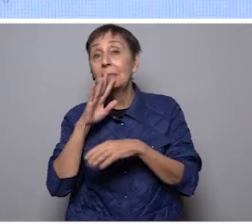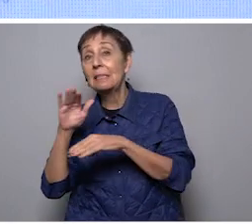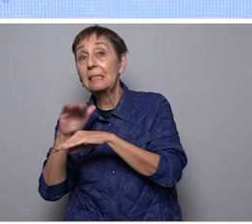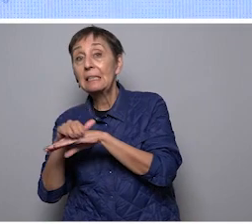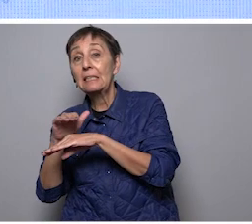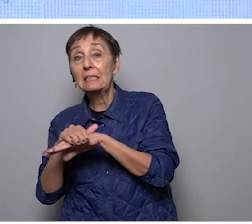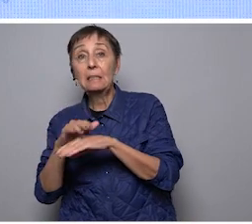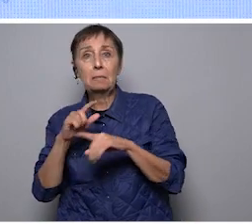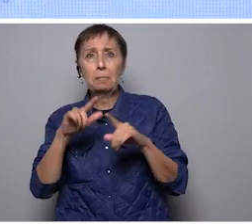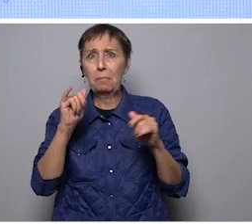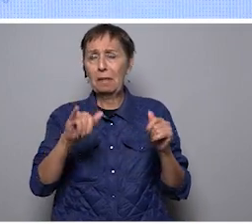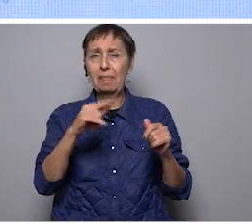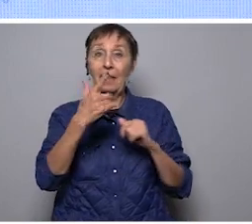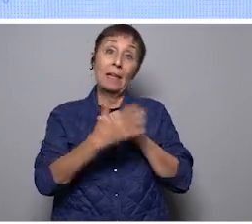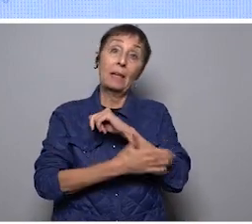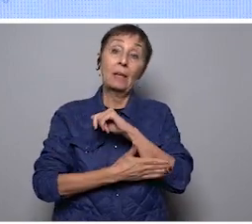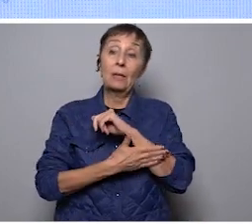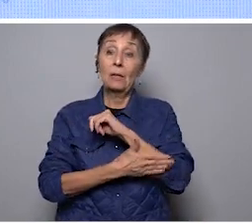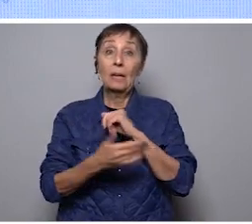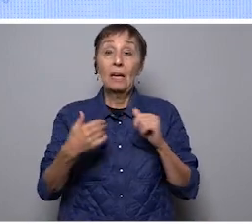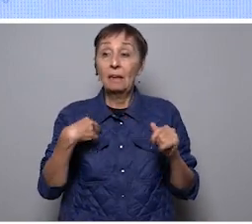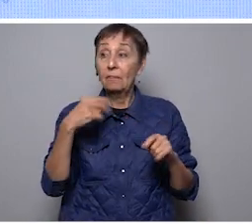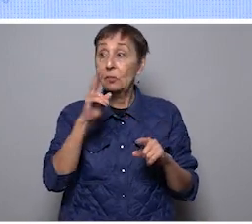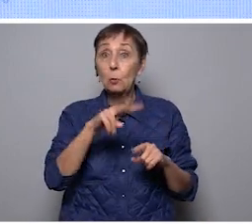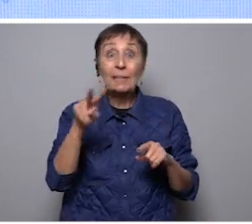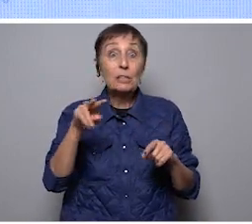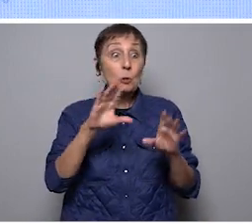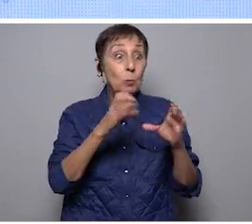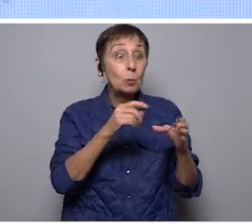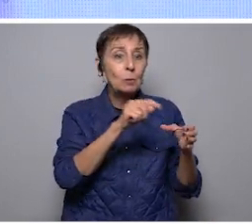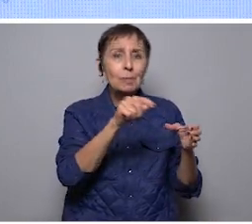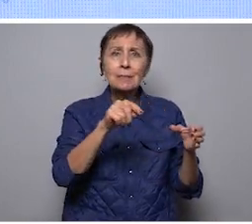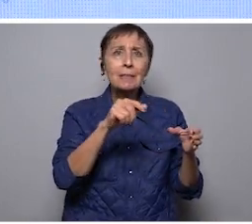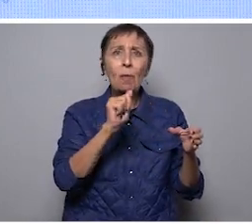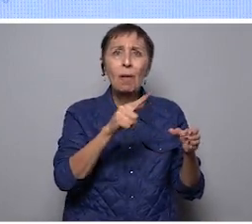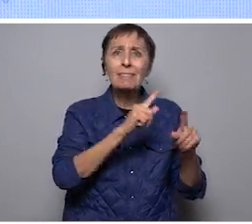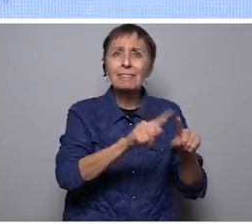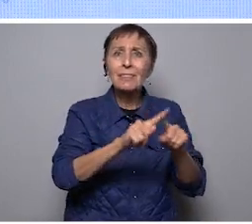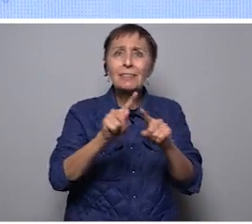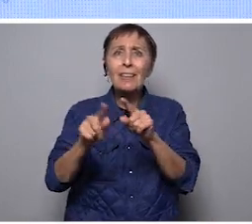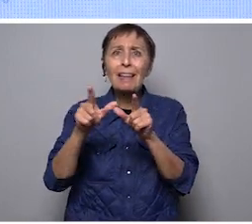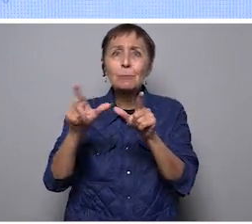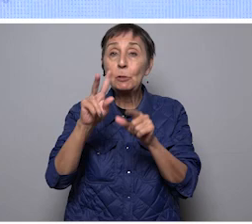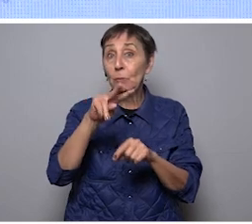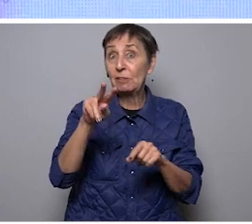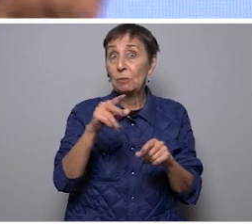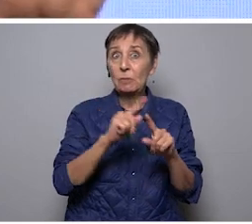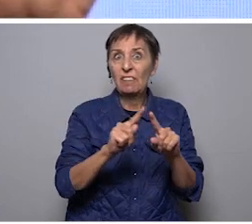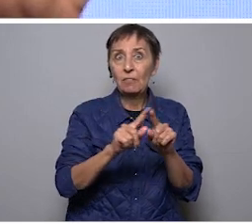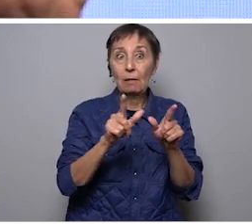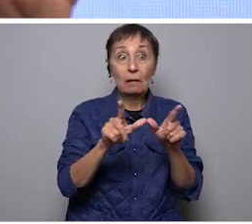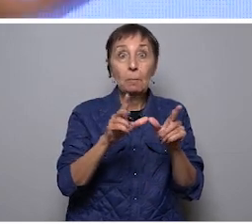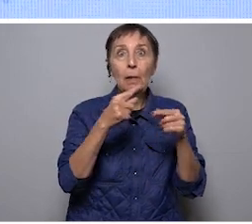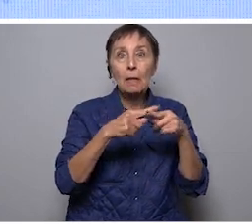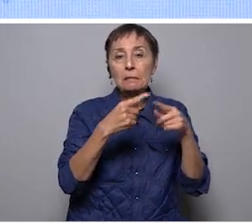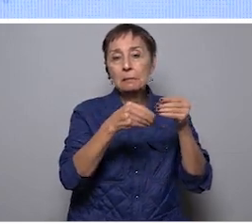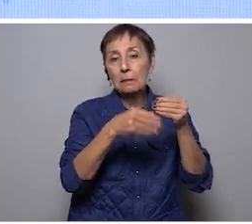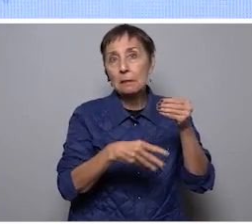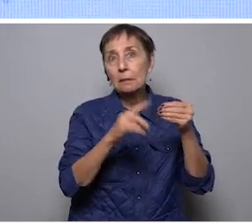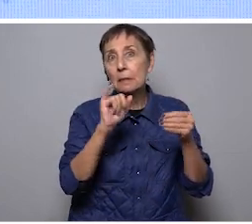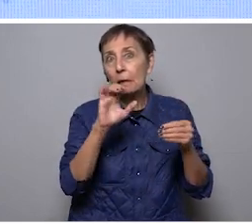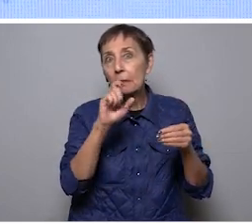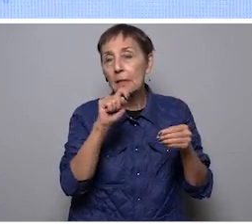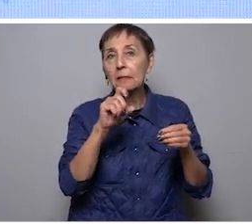idioma y con su lenguaje Cómo trasladas una aplicación que está en inglés al español y peor aún cómo lo llevas a un